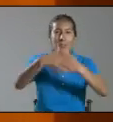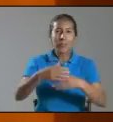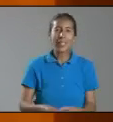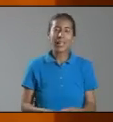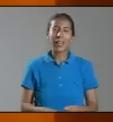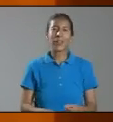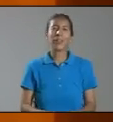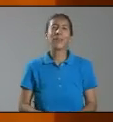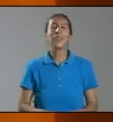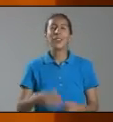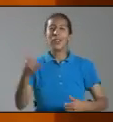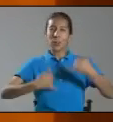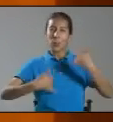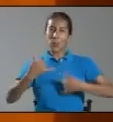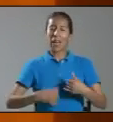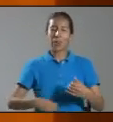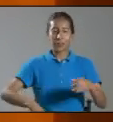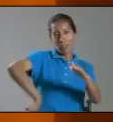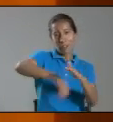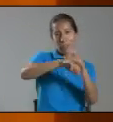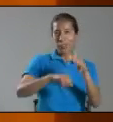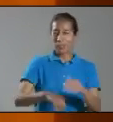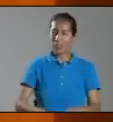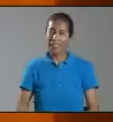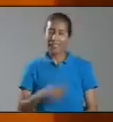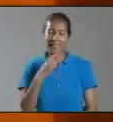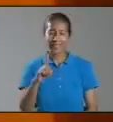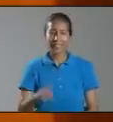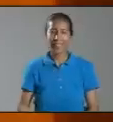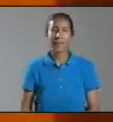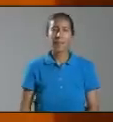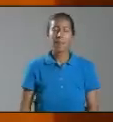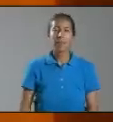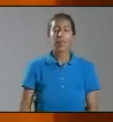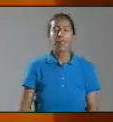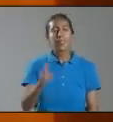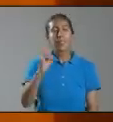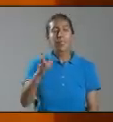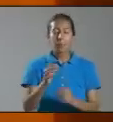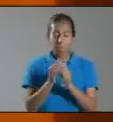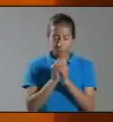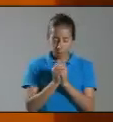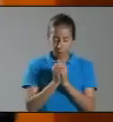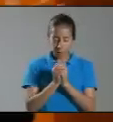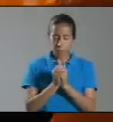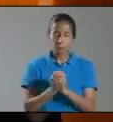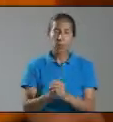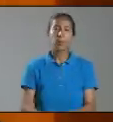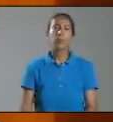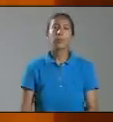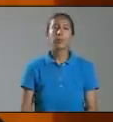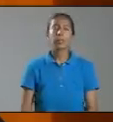¿Y cómo cree que usted? Si hermano, siempre mi oración ha sido que esté todos los días en su